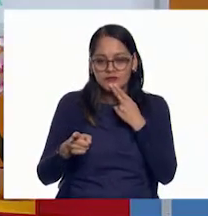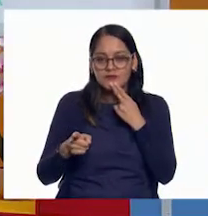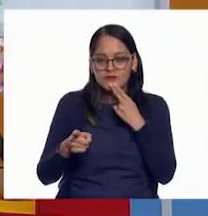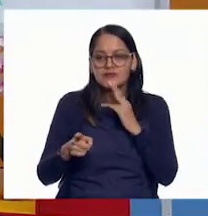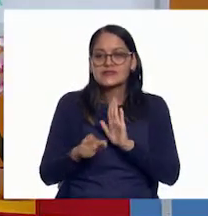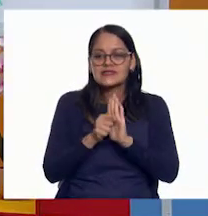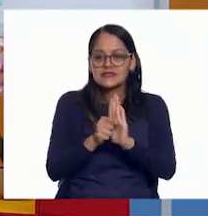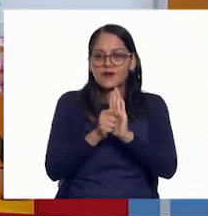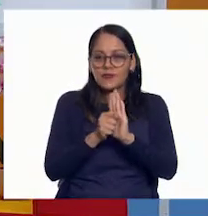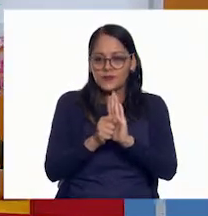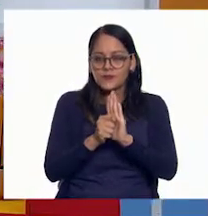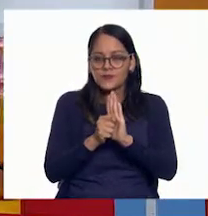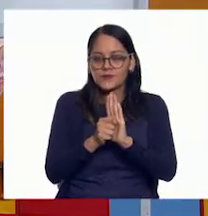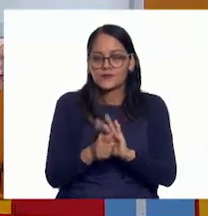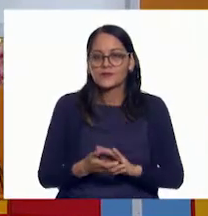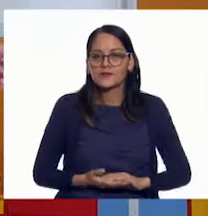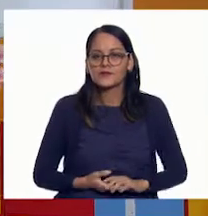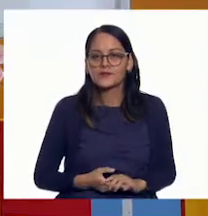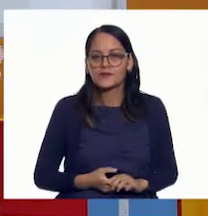de